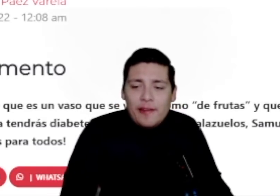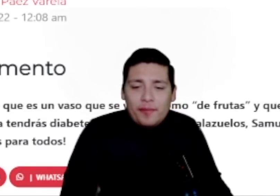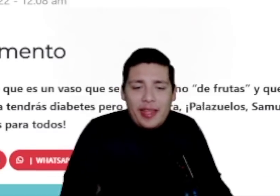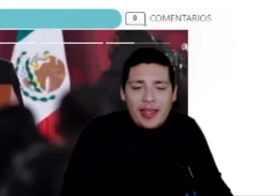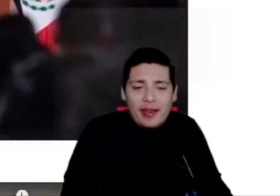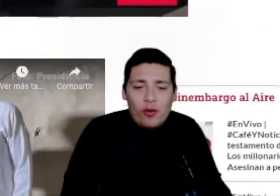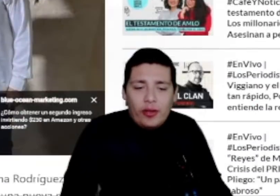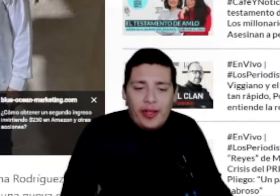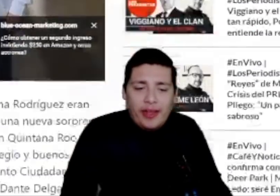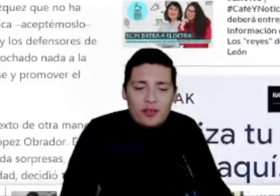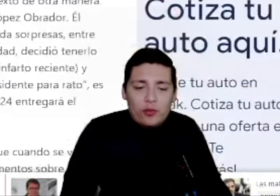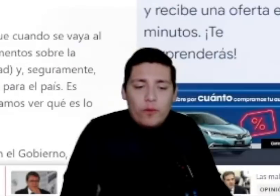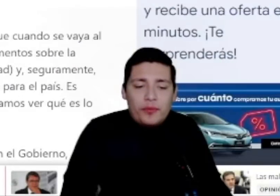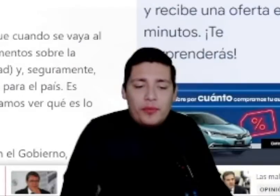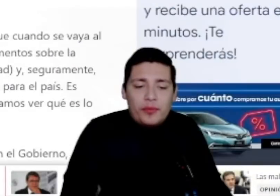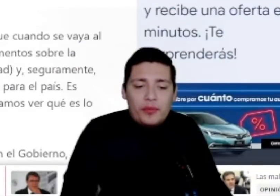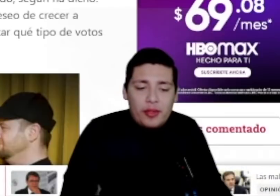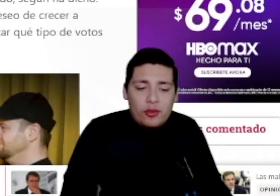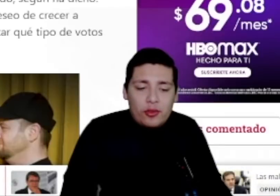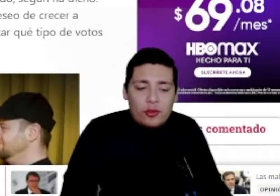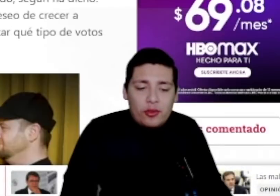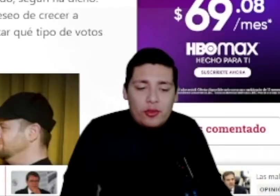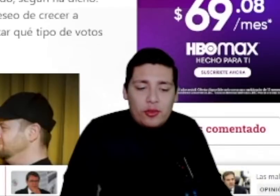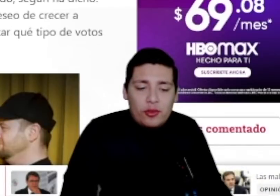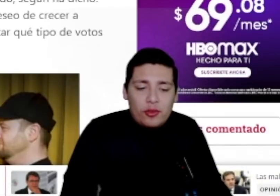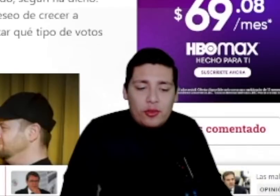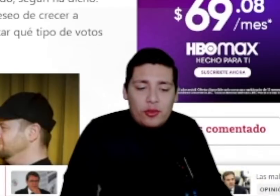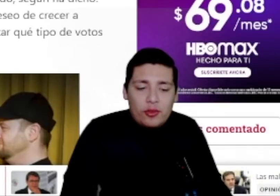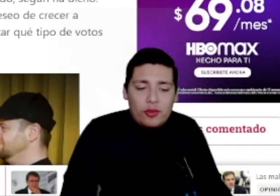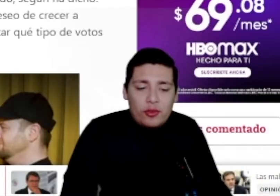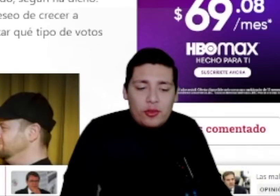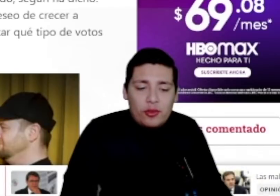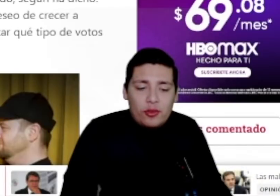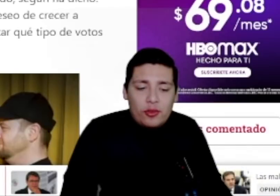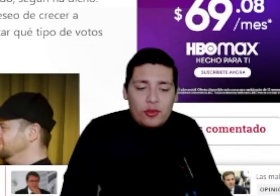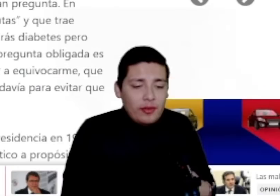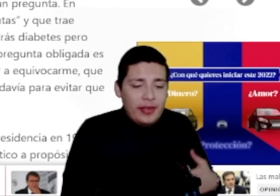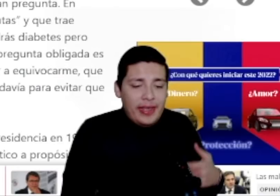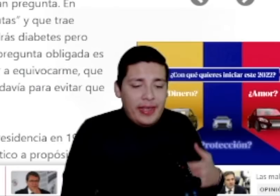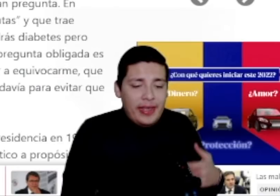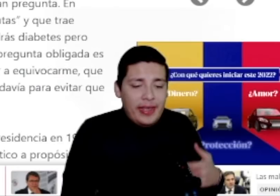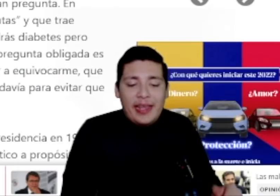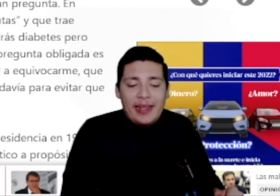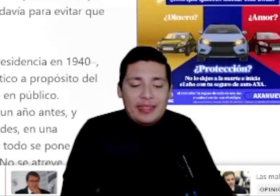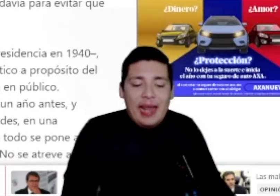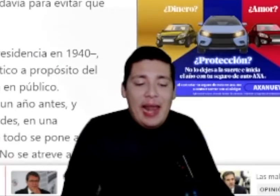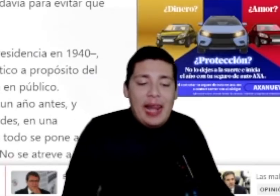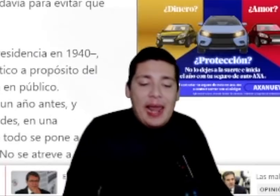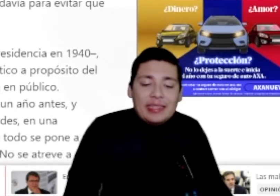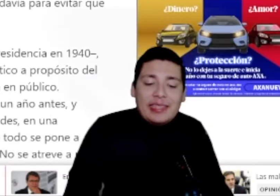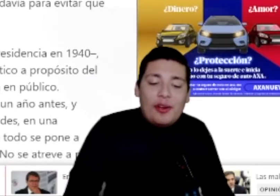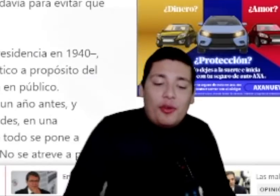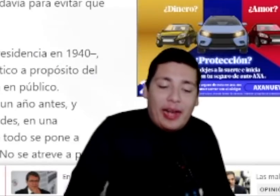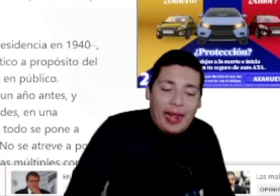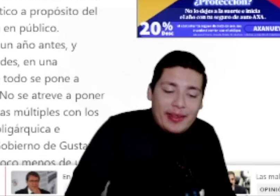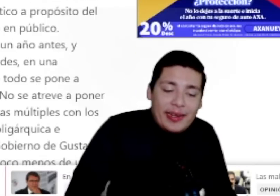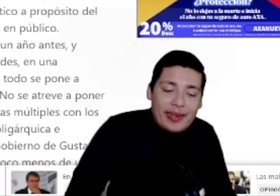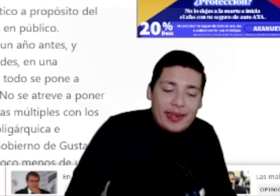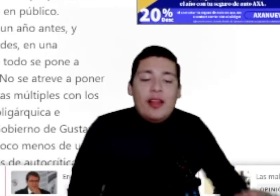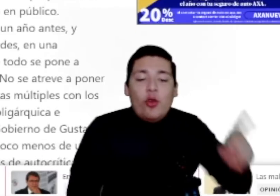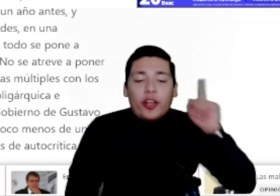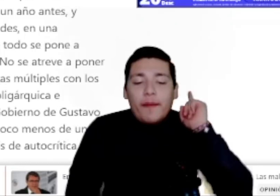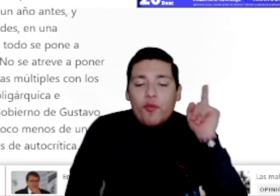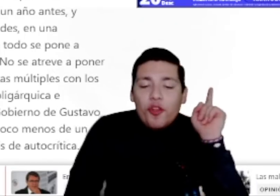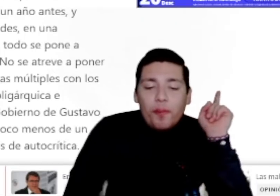ejemplos de lo que es un testamento político, y aquí es donde entra Lázaro